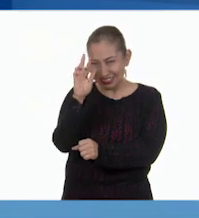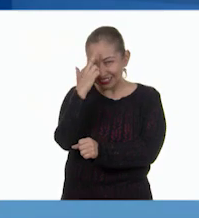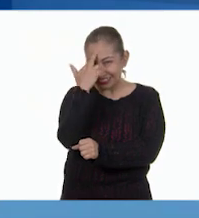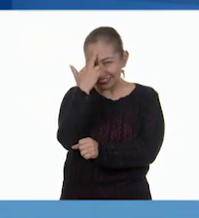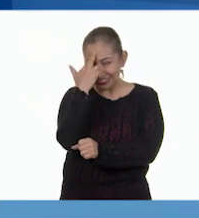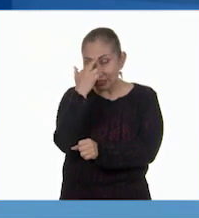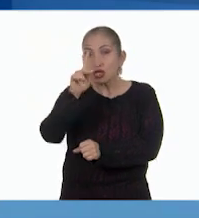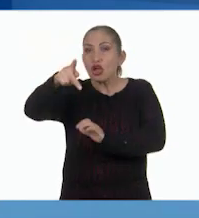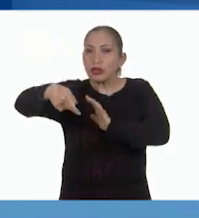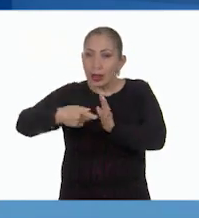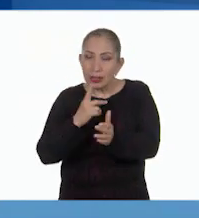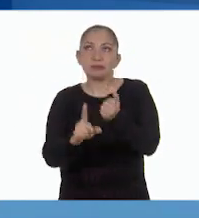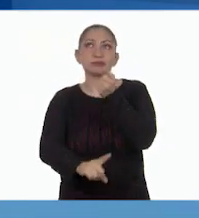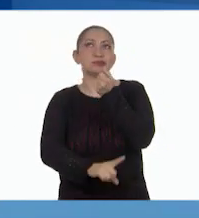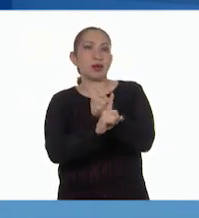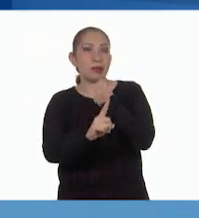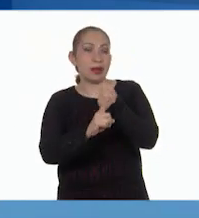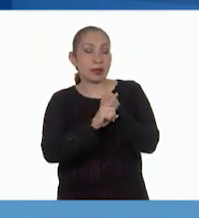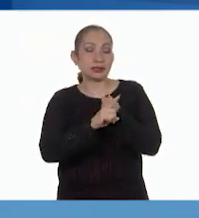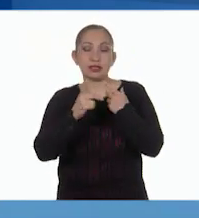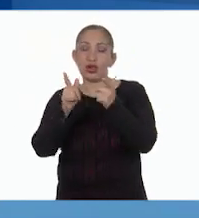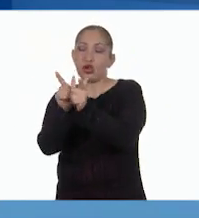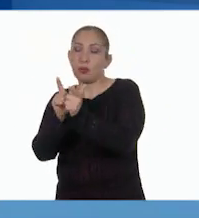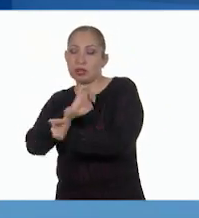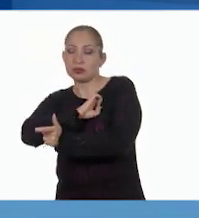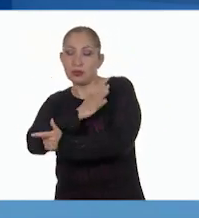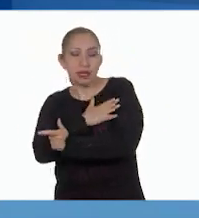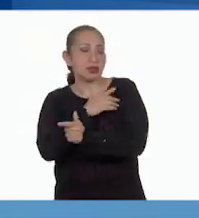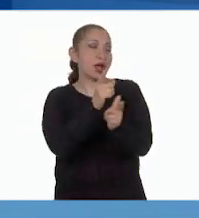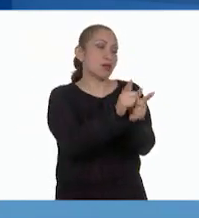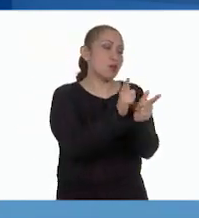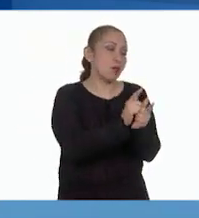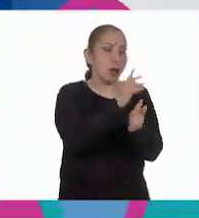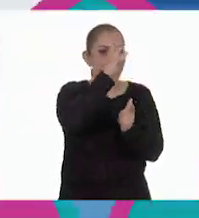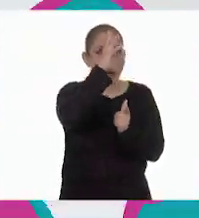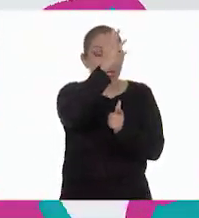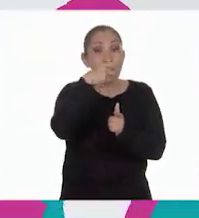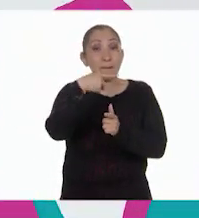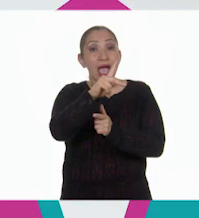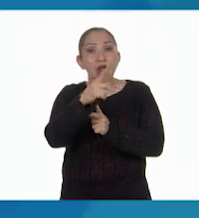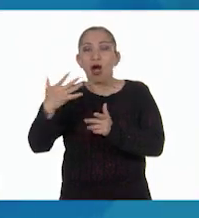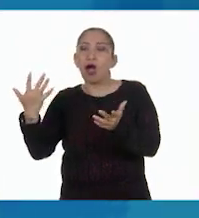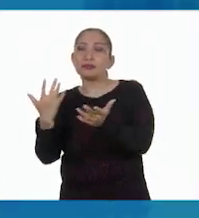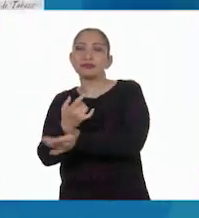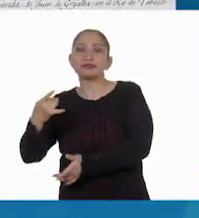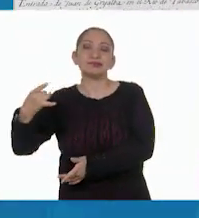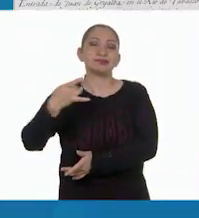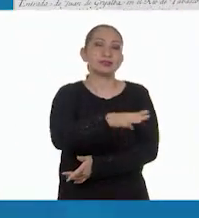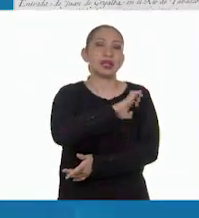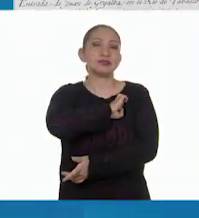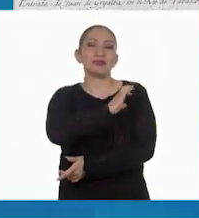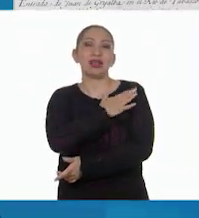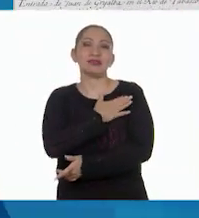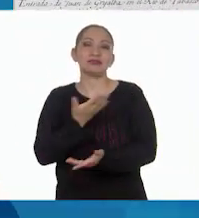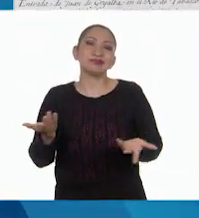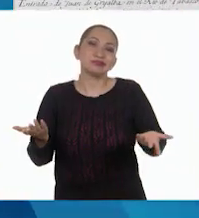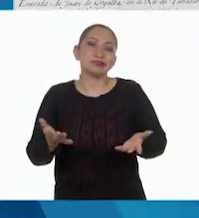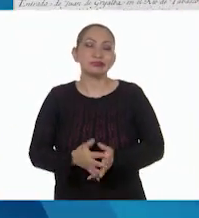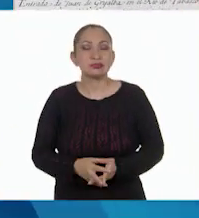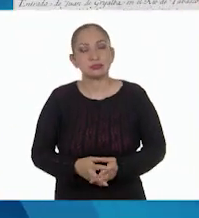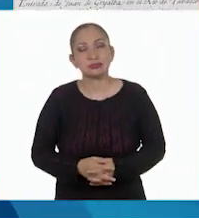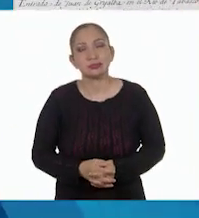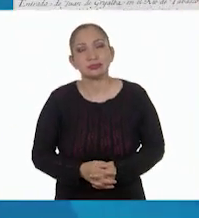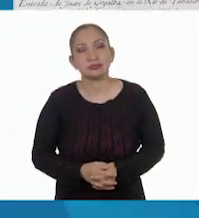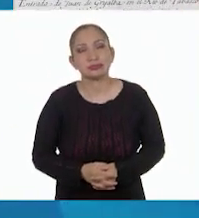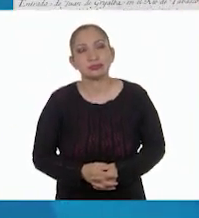nueva cuenta hubo problemas entre los españoles y los mayas, solo que esta vez ganaron los hombres de Juan de Grijalva.